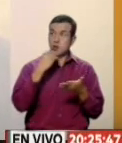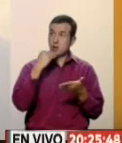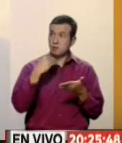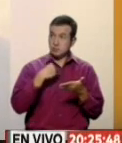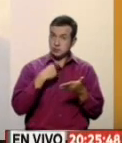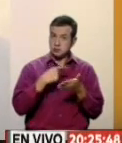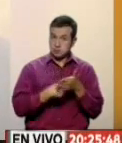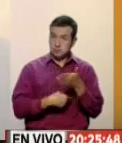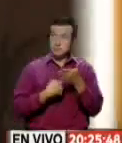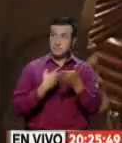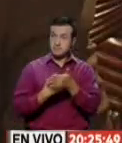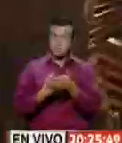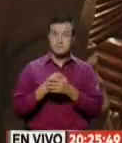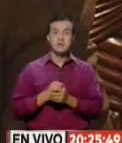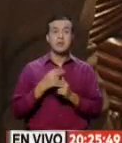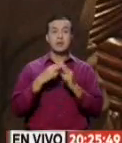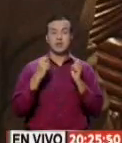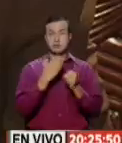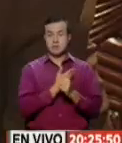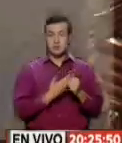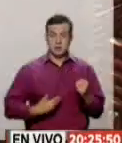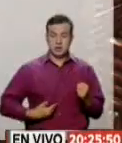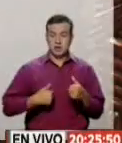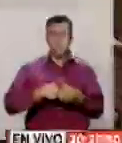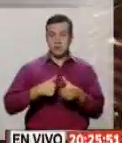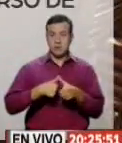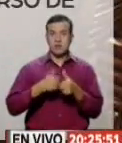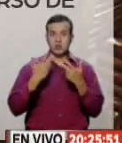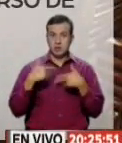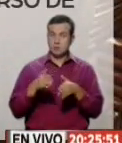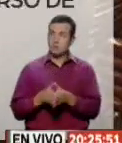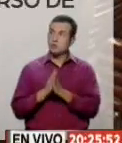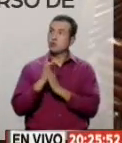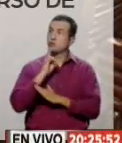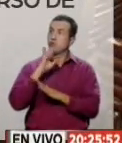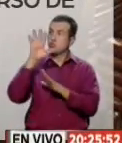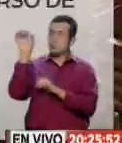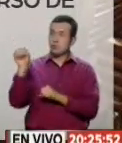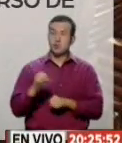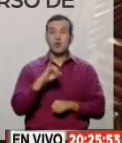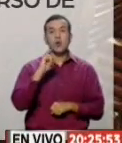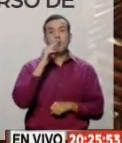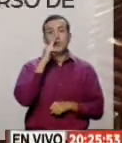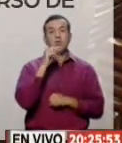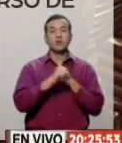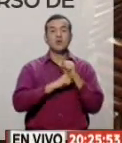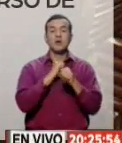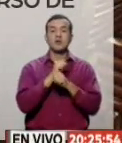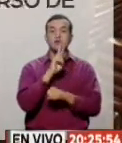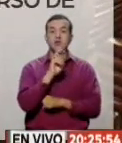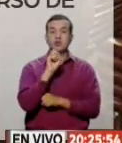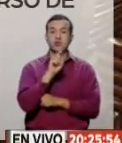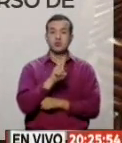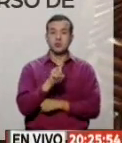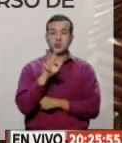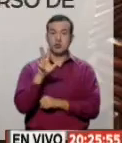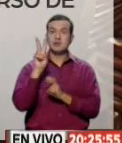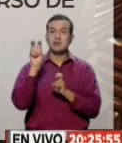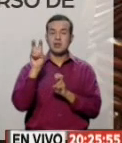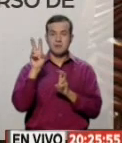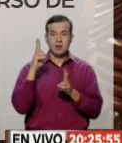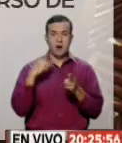notificación motivada. El expresidente Yamil Maguad también fue requerido a Estados Unidos en junio de 2013 por el delito de